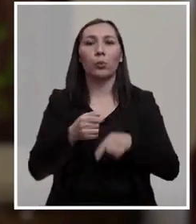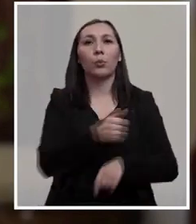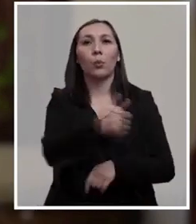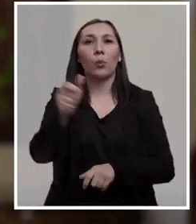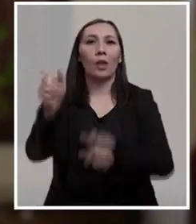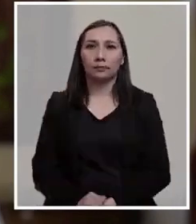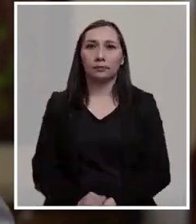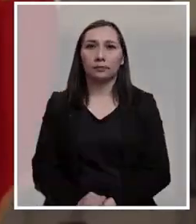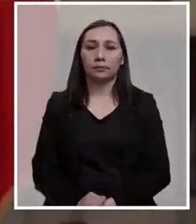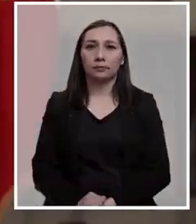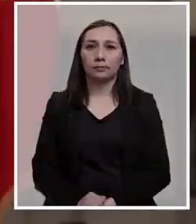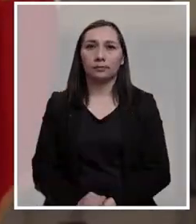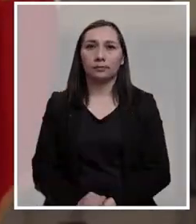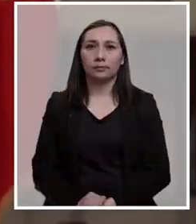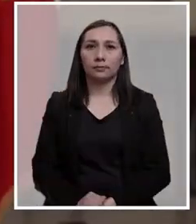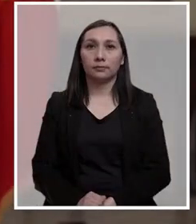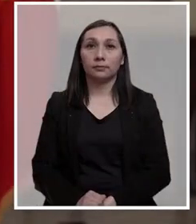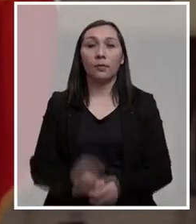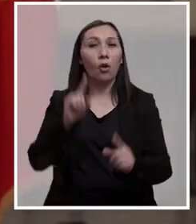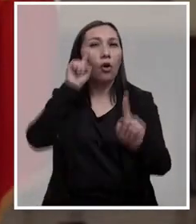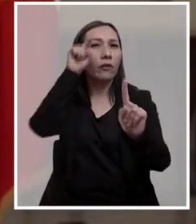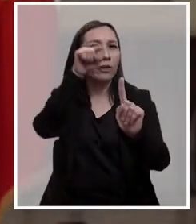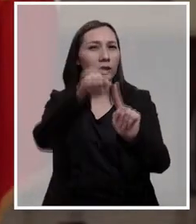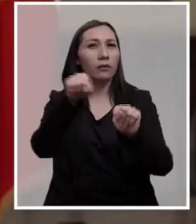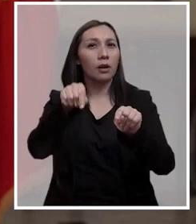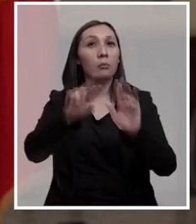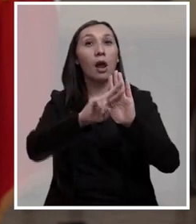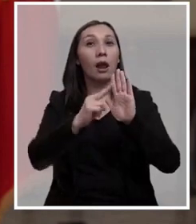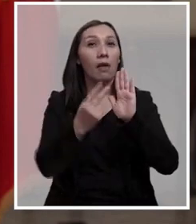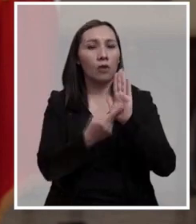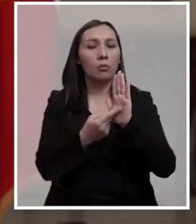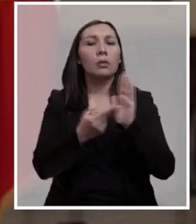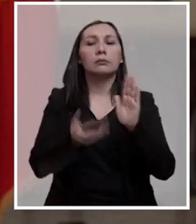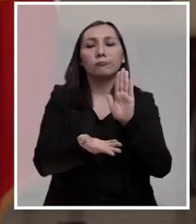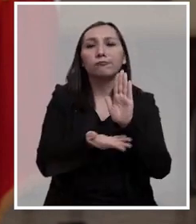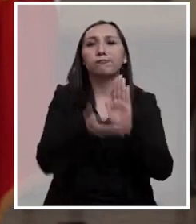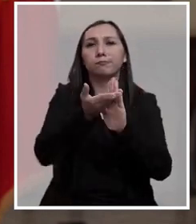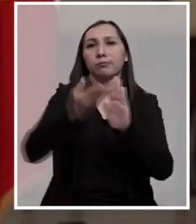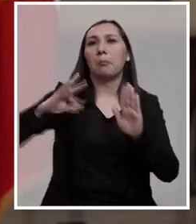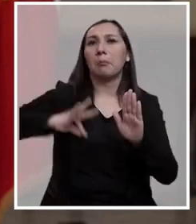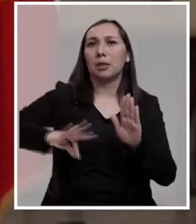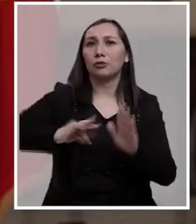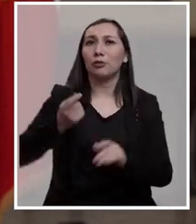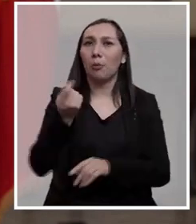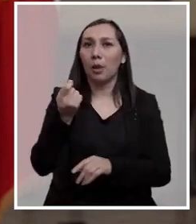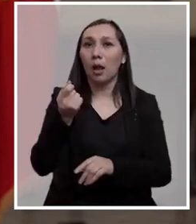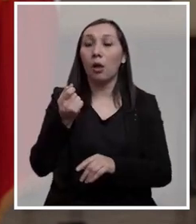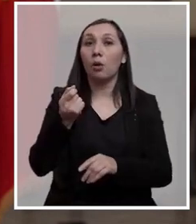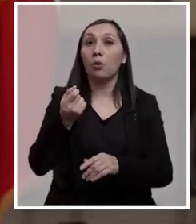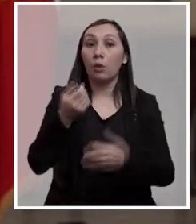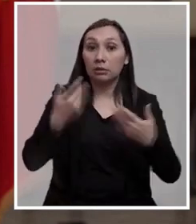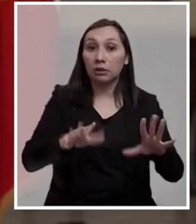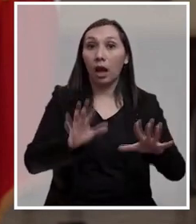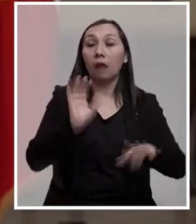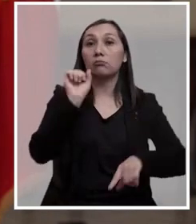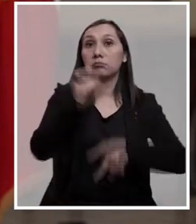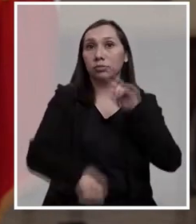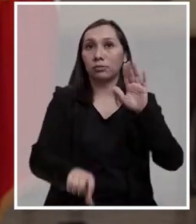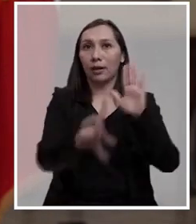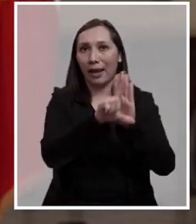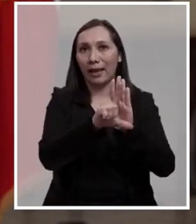todos nuestros compatriotas el gran objetivo con esta reforma es subir el monto de las pensiones en cuanto esta sea la ley